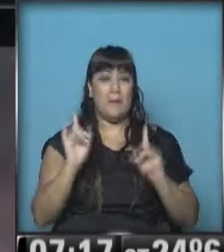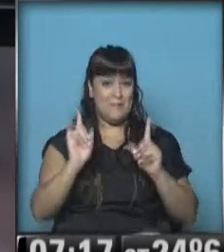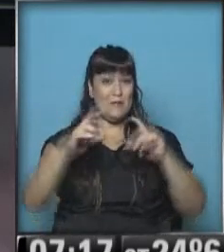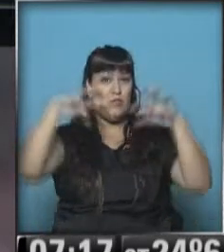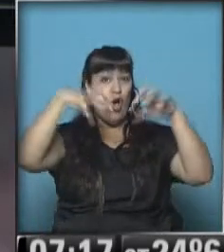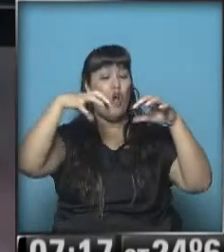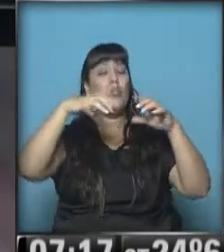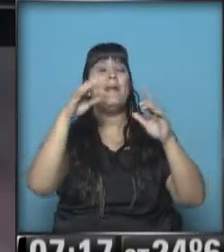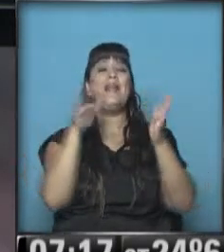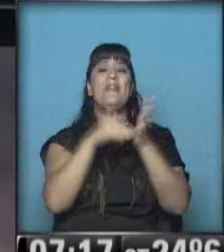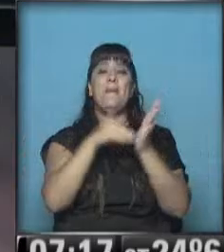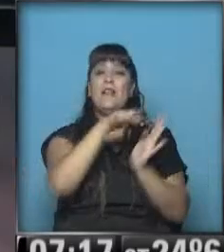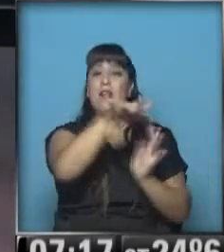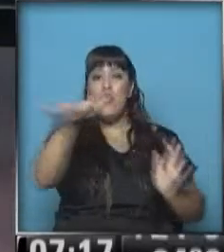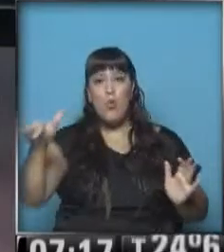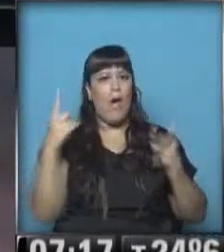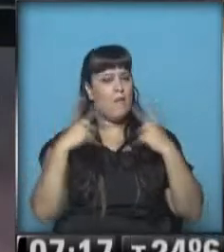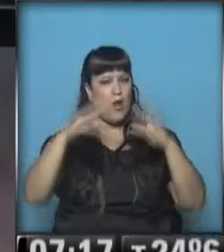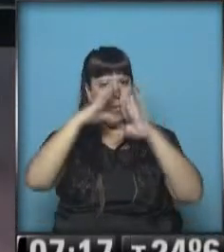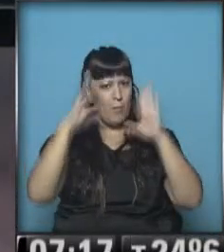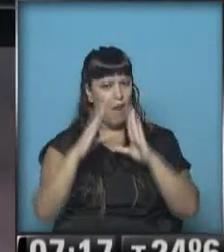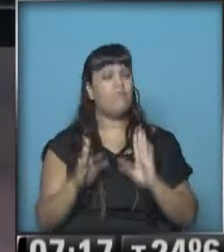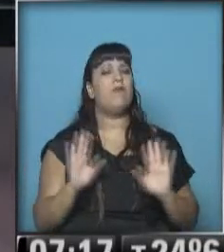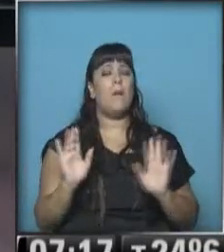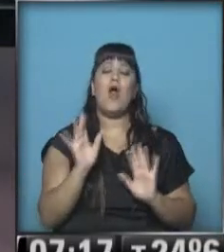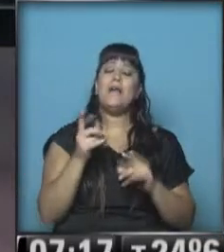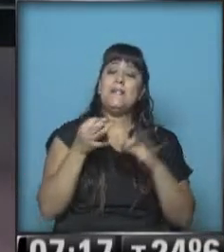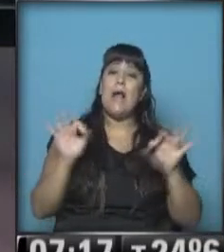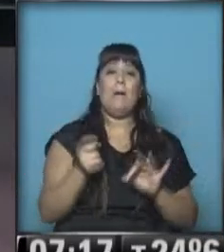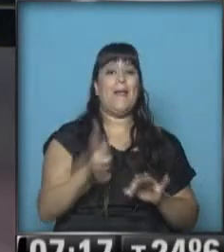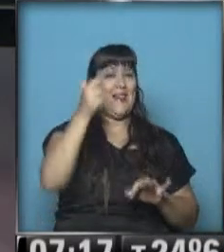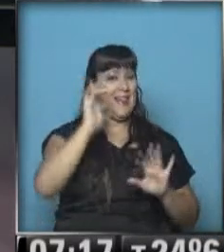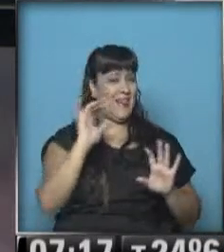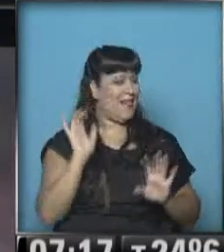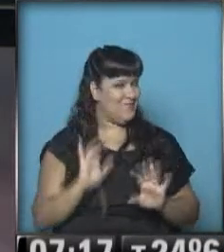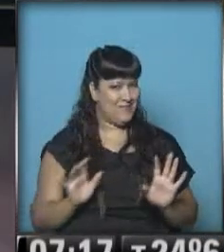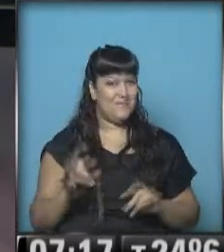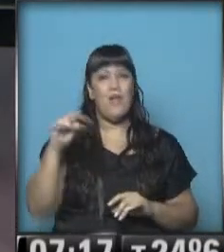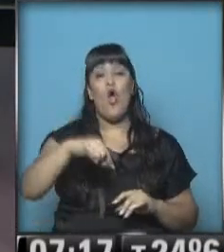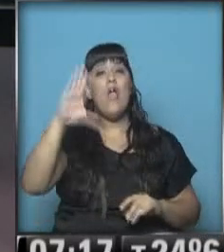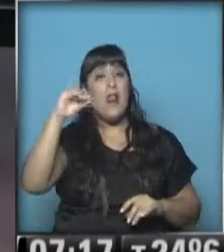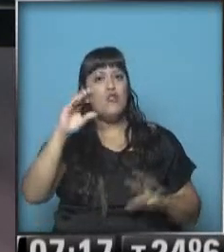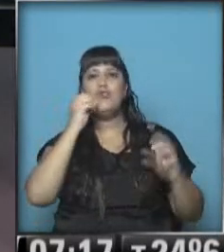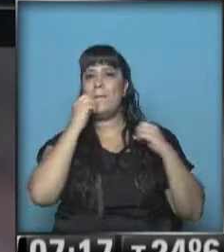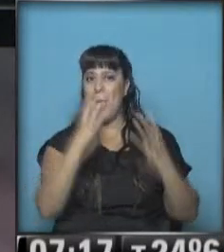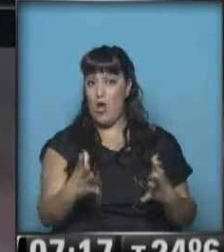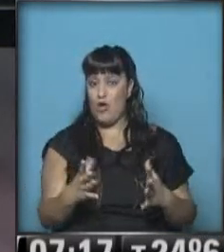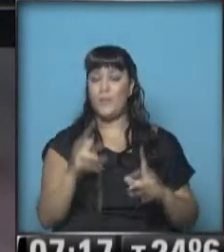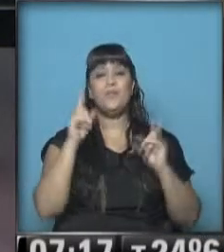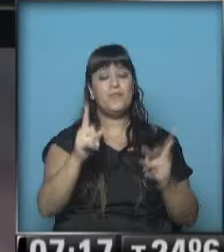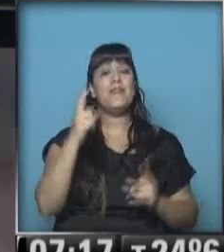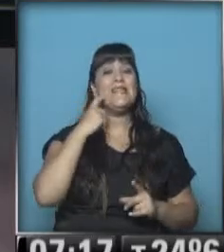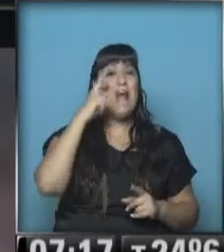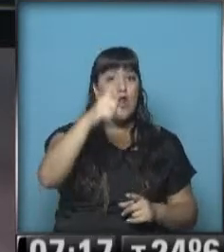tormentas aisladas, pero van a ser fuertes. Por suerte, de corta duración para esta noche, mejora. Y San Luis arrancó